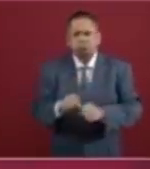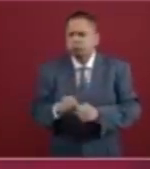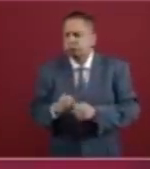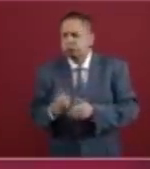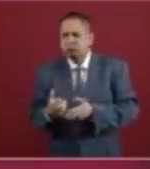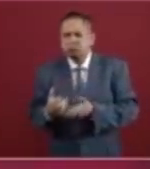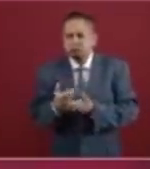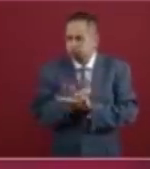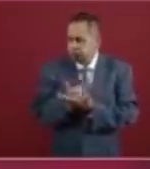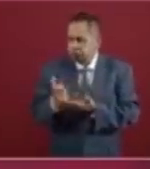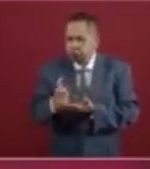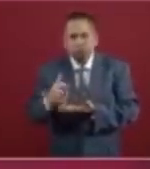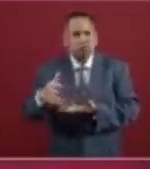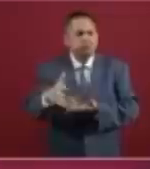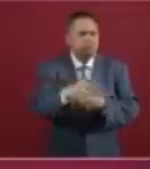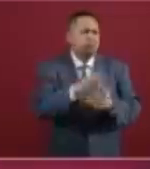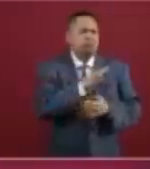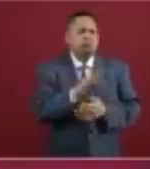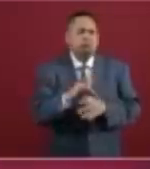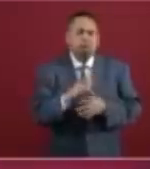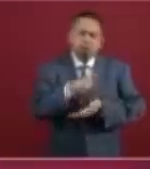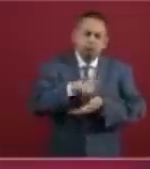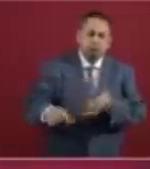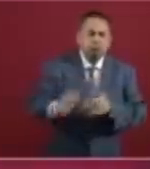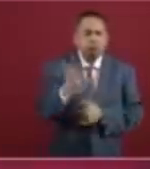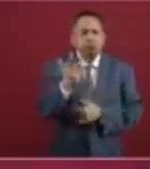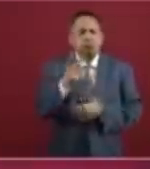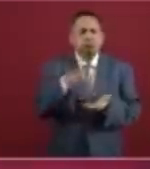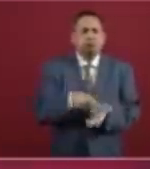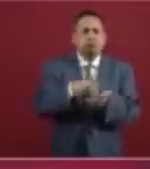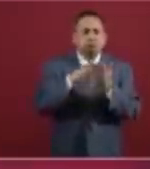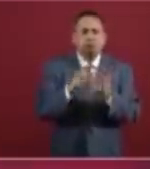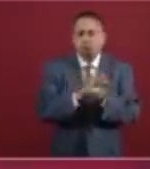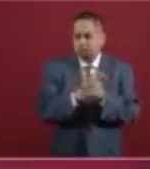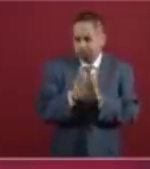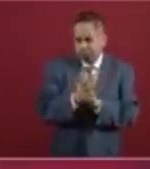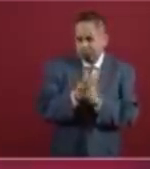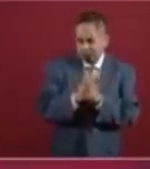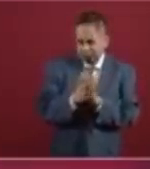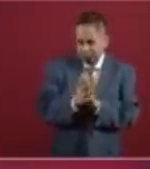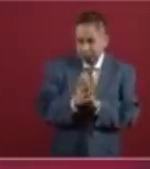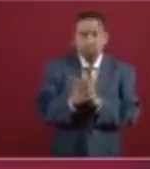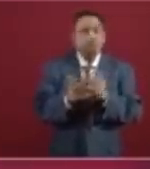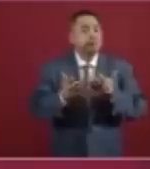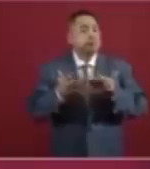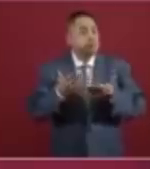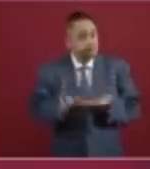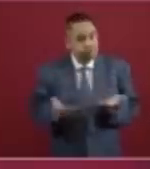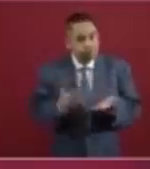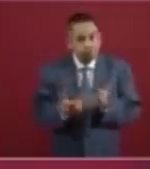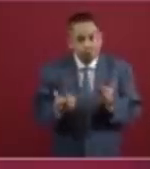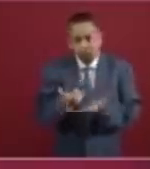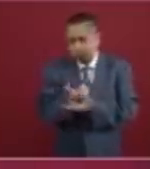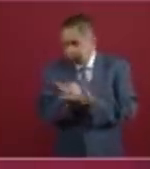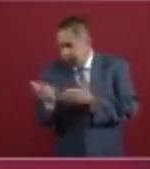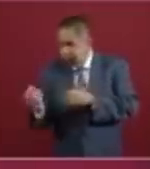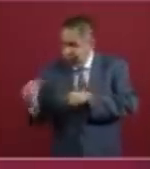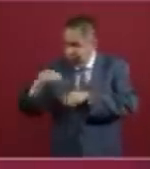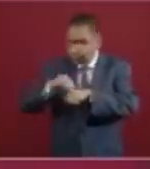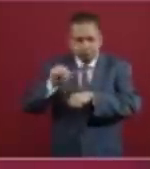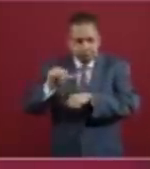50 kilos de tortilla. Y ahora, a pesar del aumento del